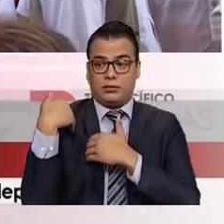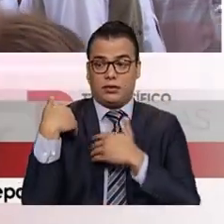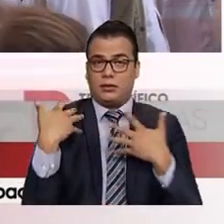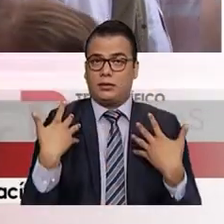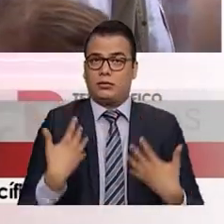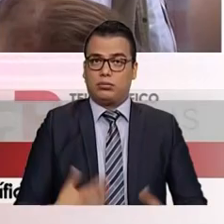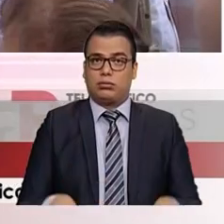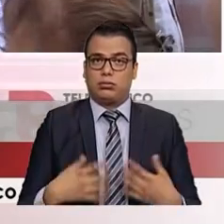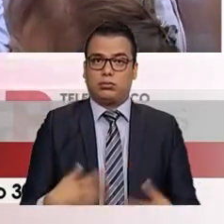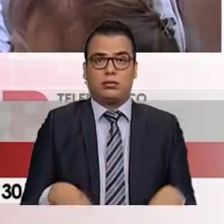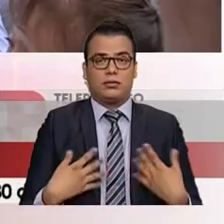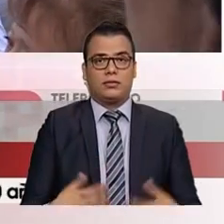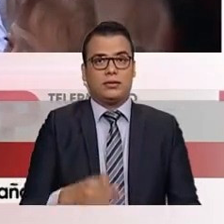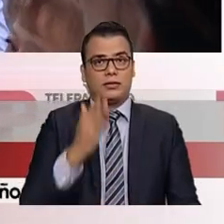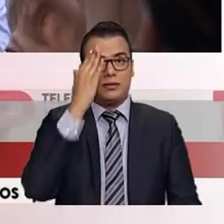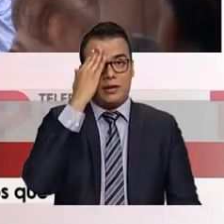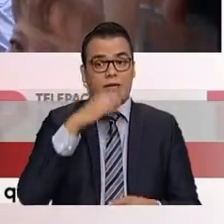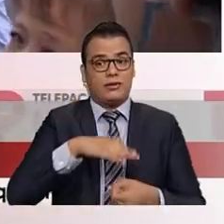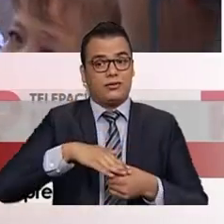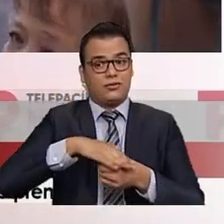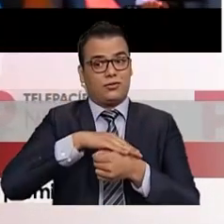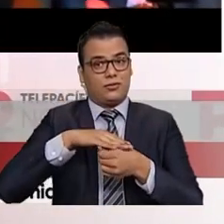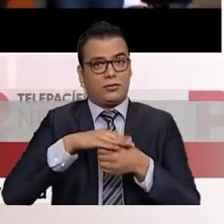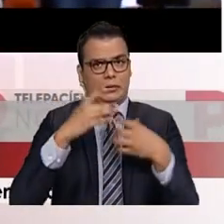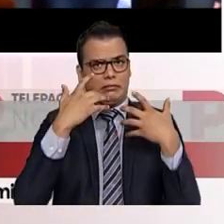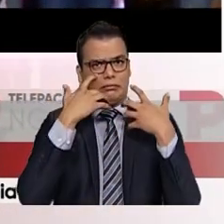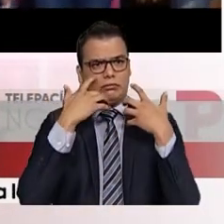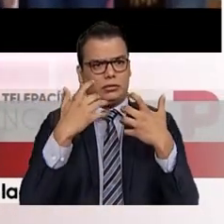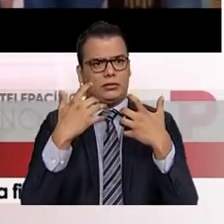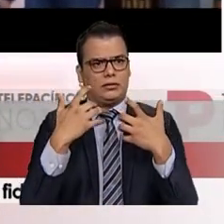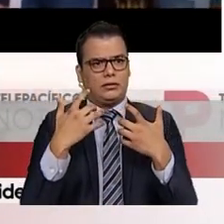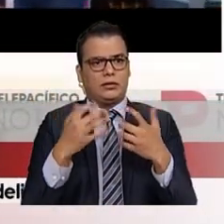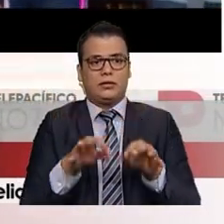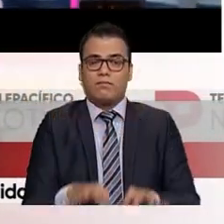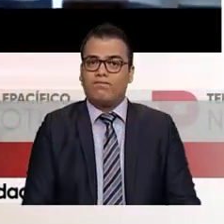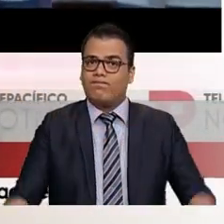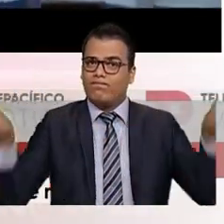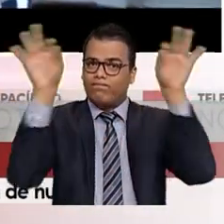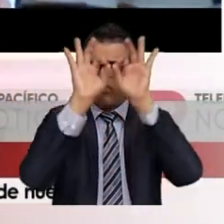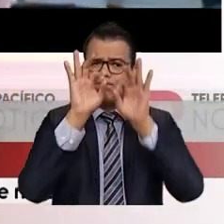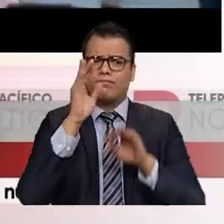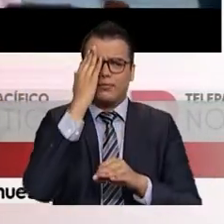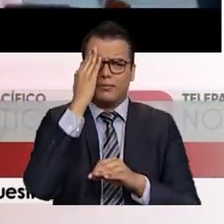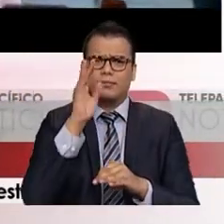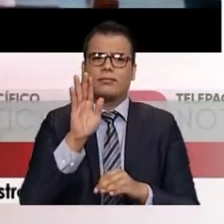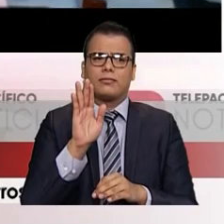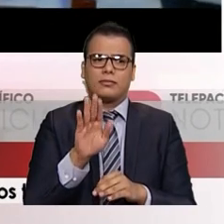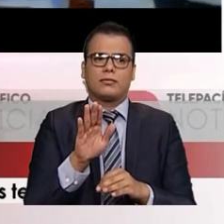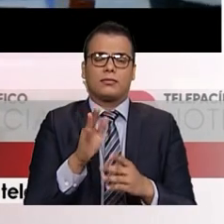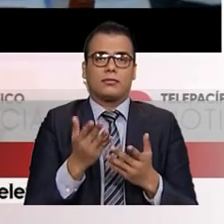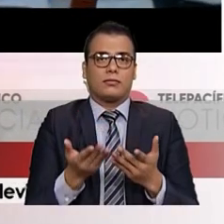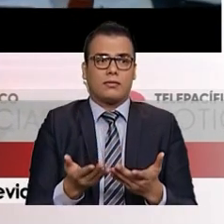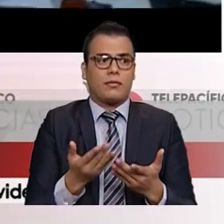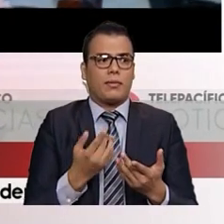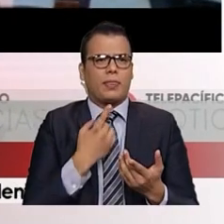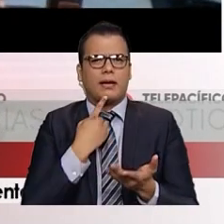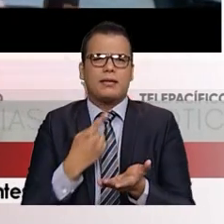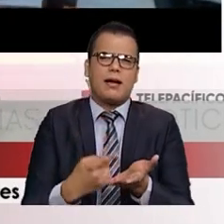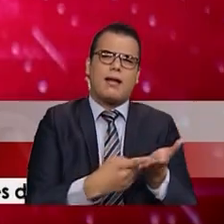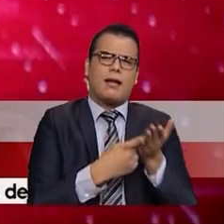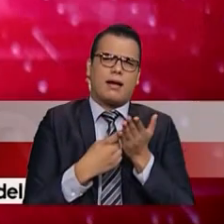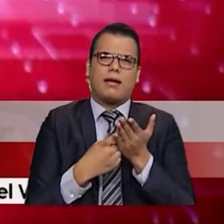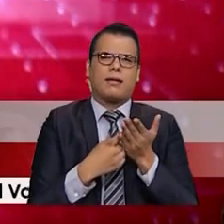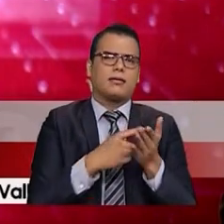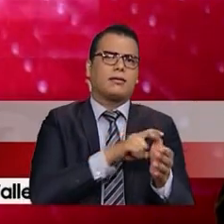momento político más importante que ha tenido colombia en las últimas generaciones y grandes gran parte de la discusión va a pasar por el congreso de la